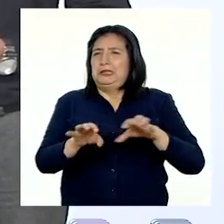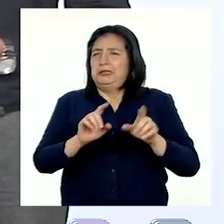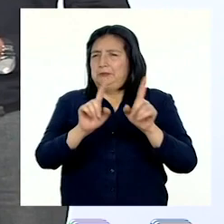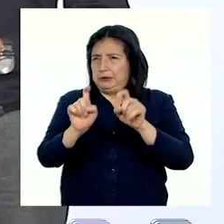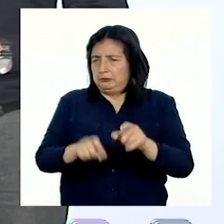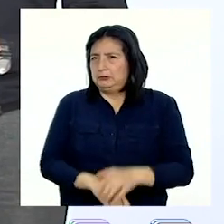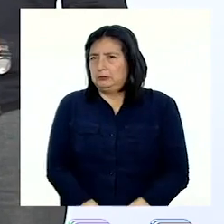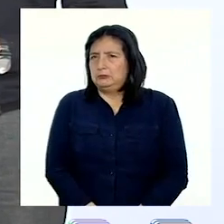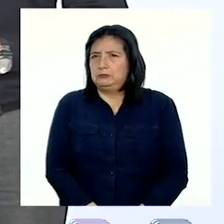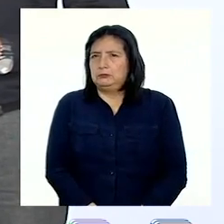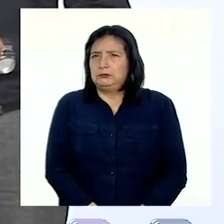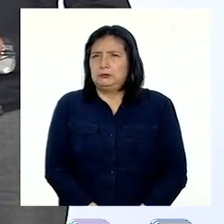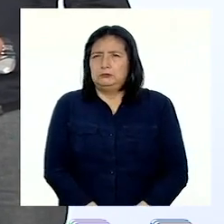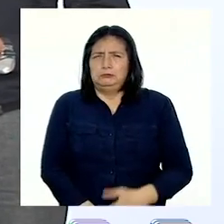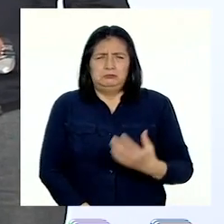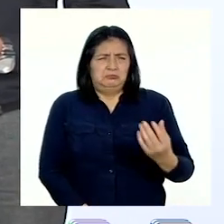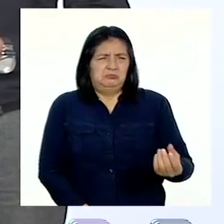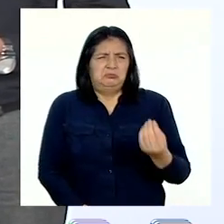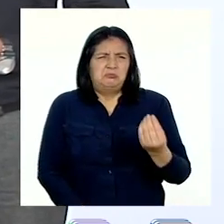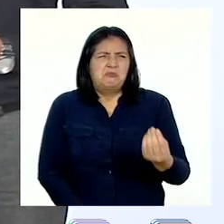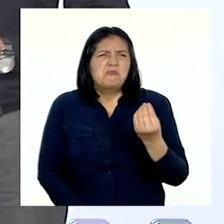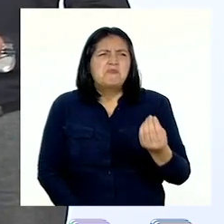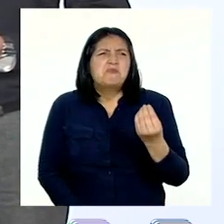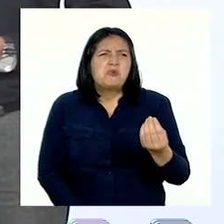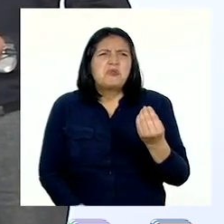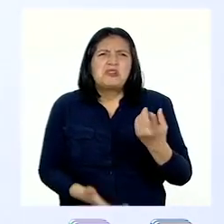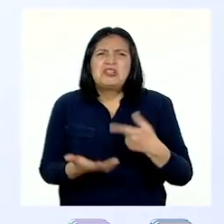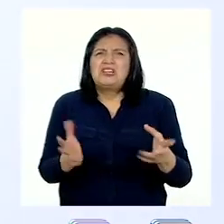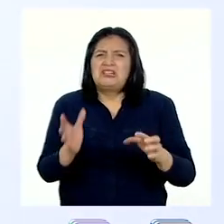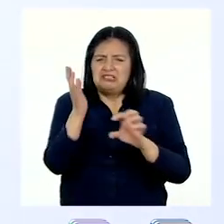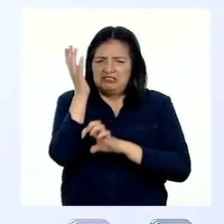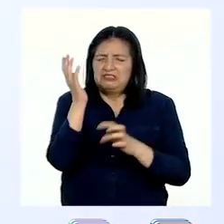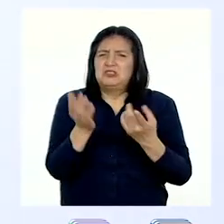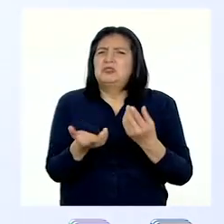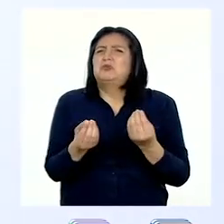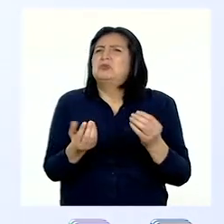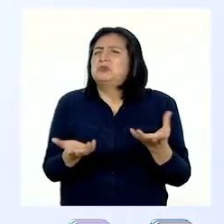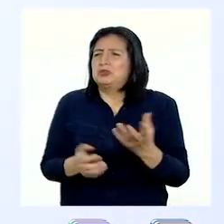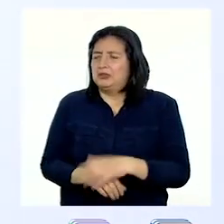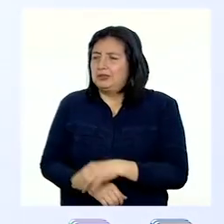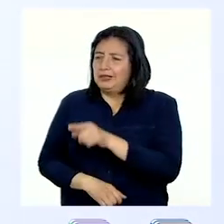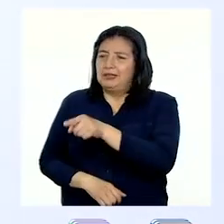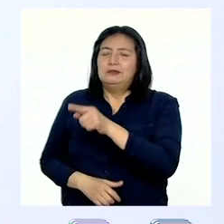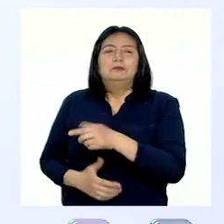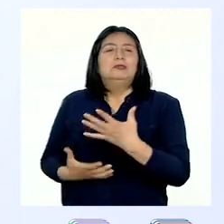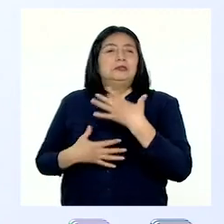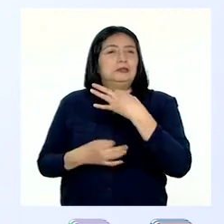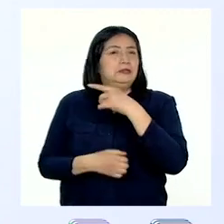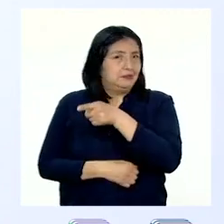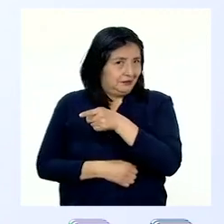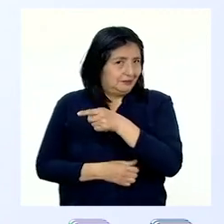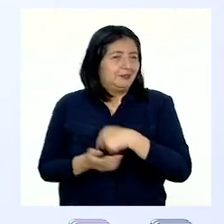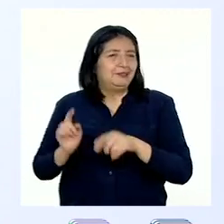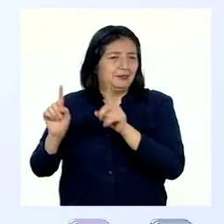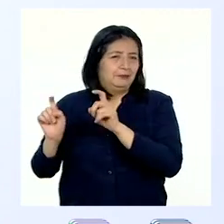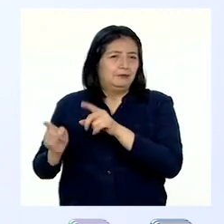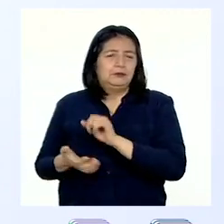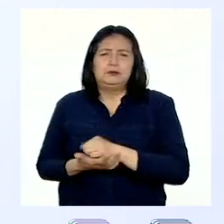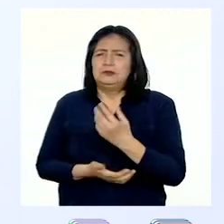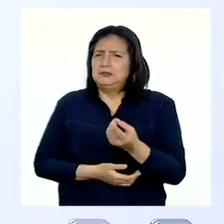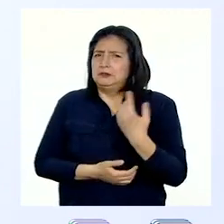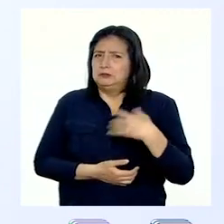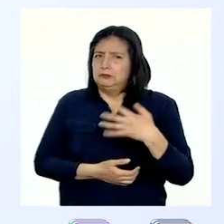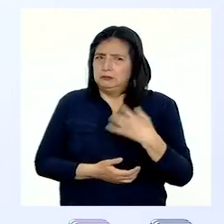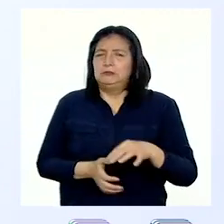la pregunta ¿por qué se producen las estaciones? Muy interesante la pregunta de Malky. Es